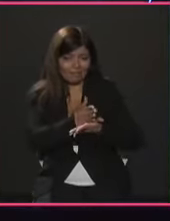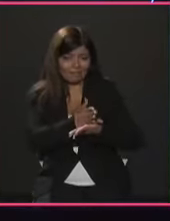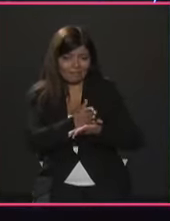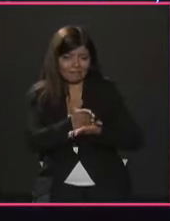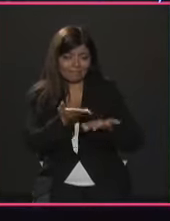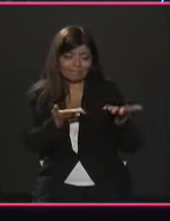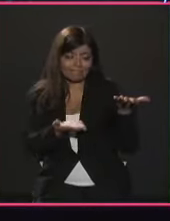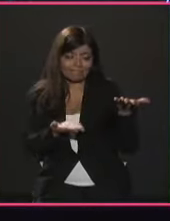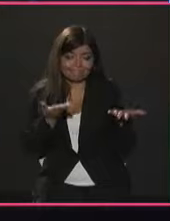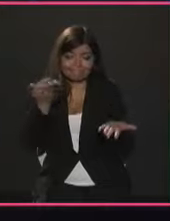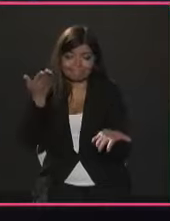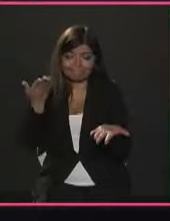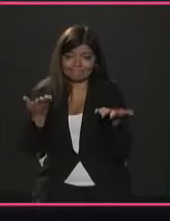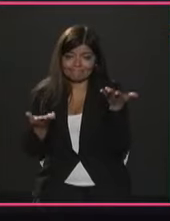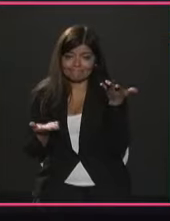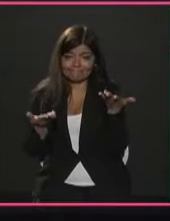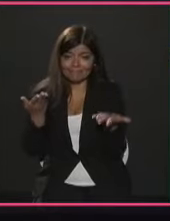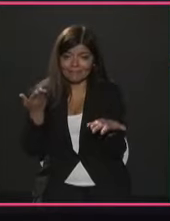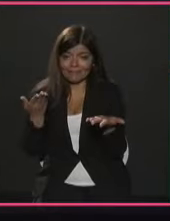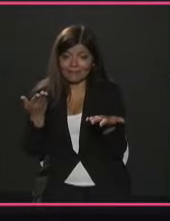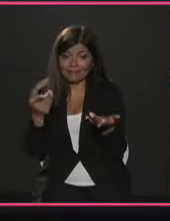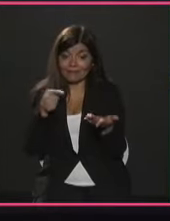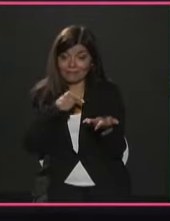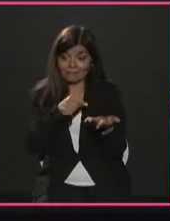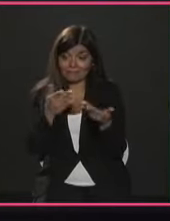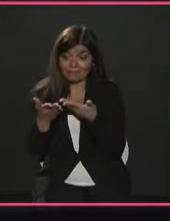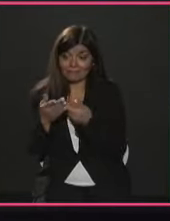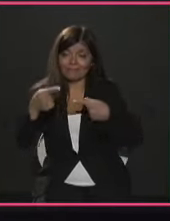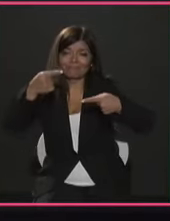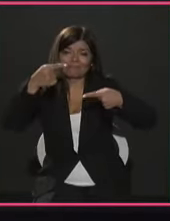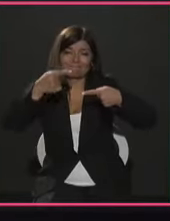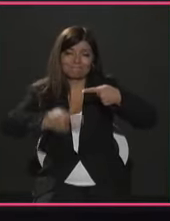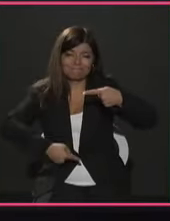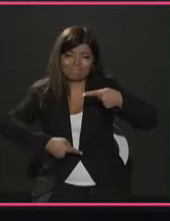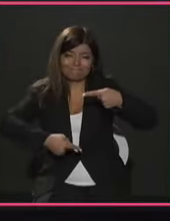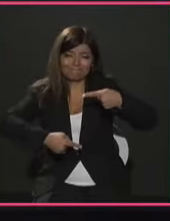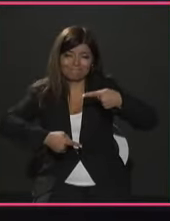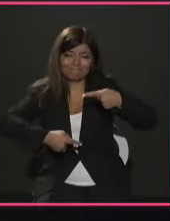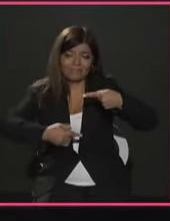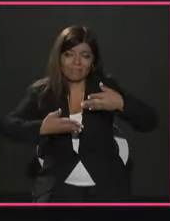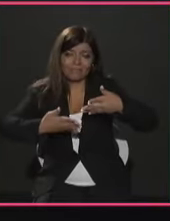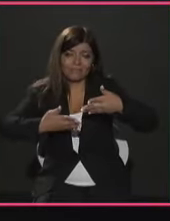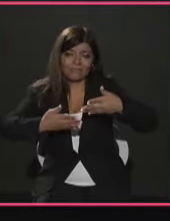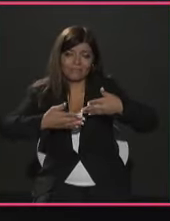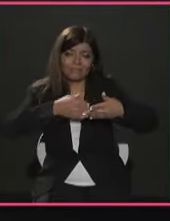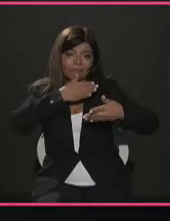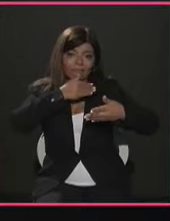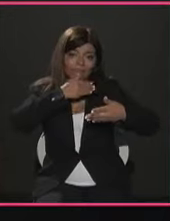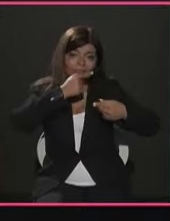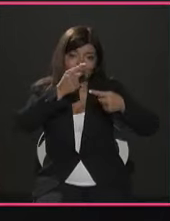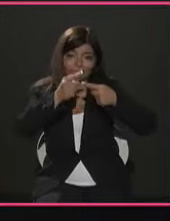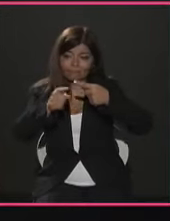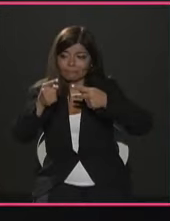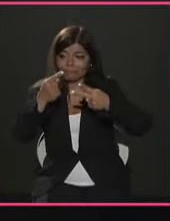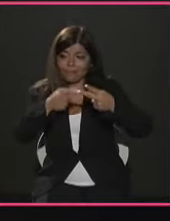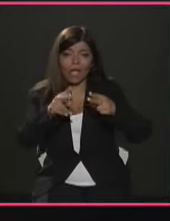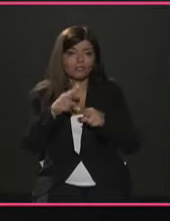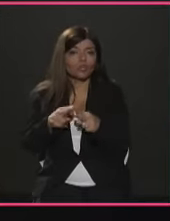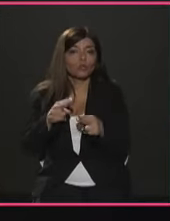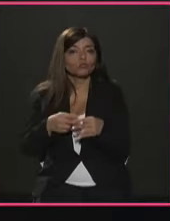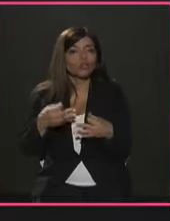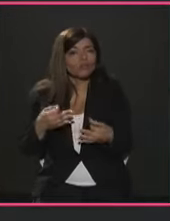que tienen hoy día una enorme brecha no tienen en estas dos alternativas una solución